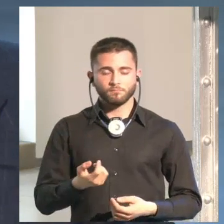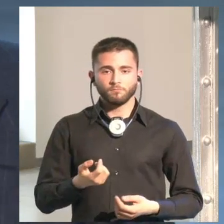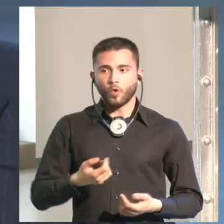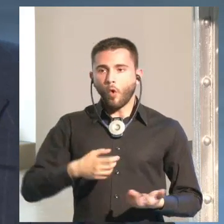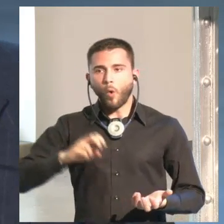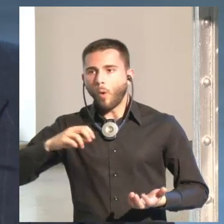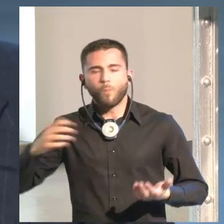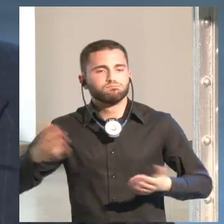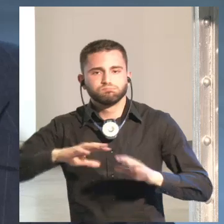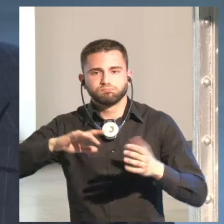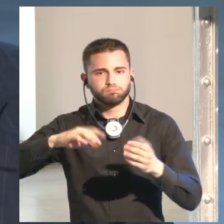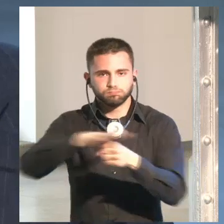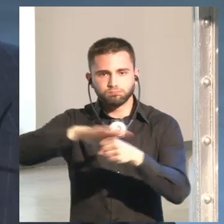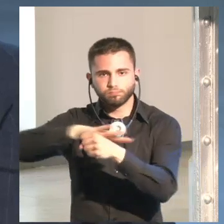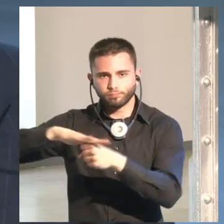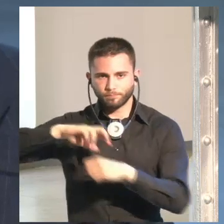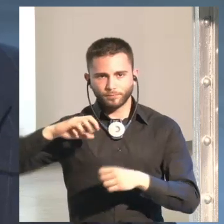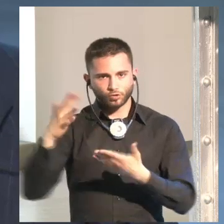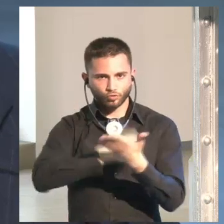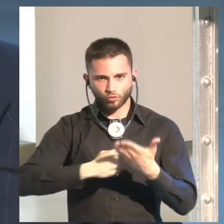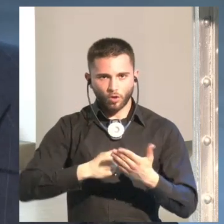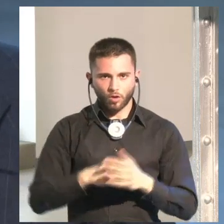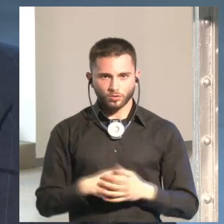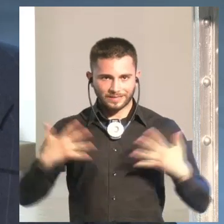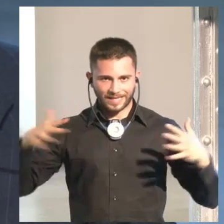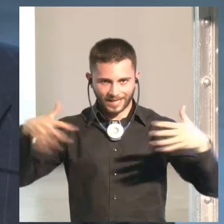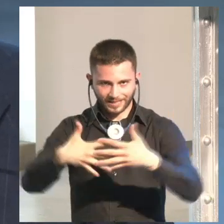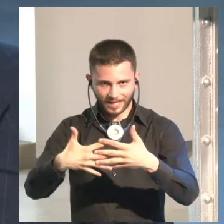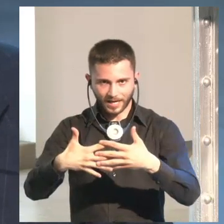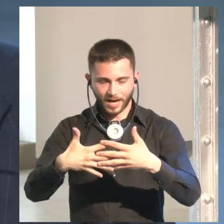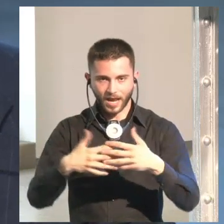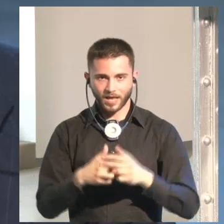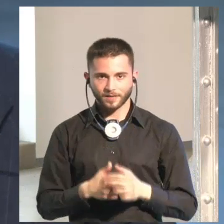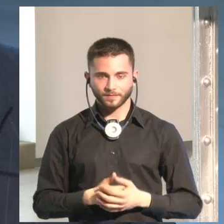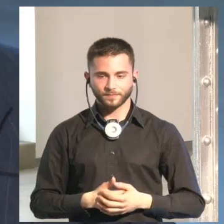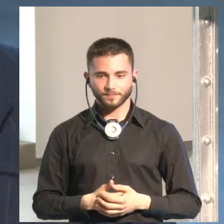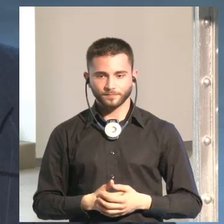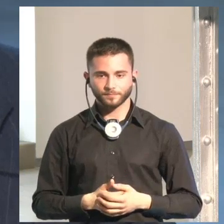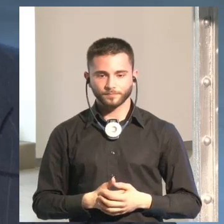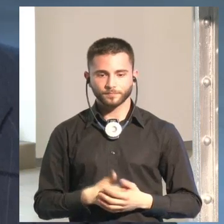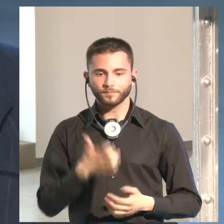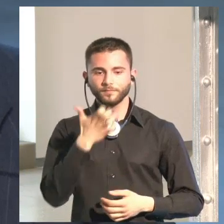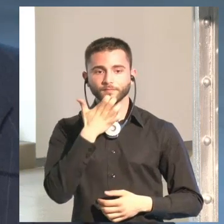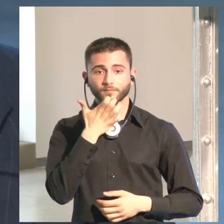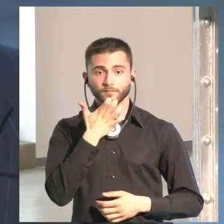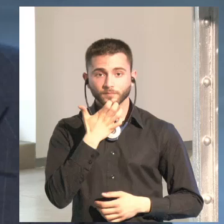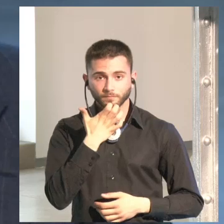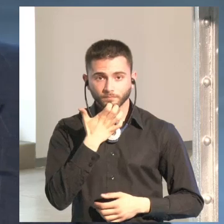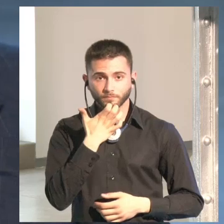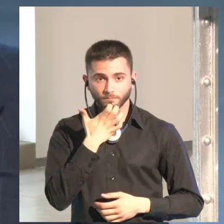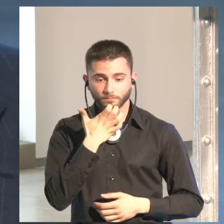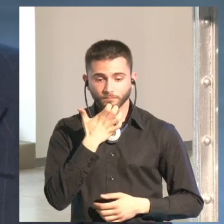es para todo el ecosistema de Internet. Todos se beneficiarían si hubiera múltiples operadores que están sujetos